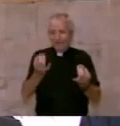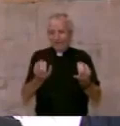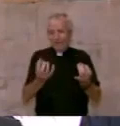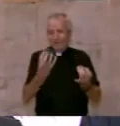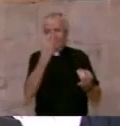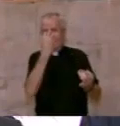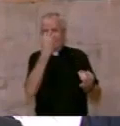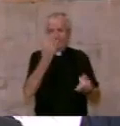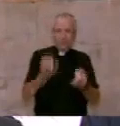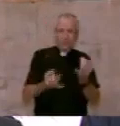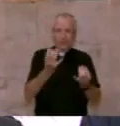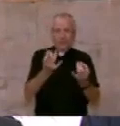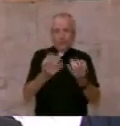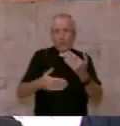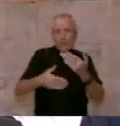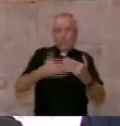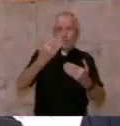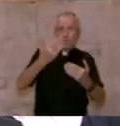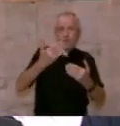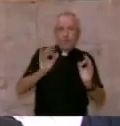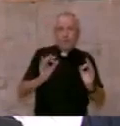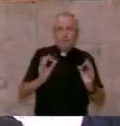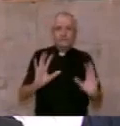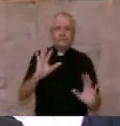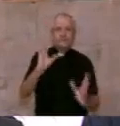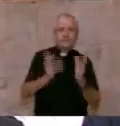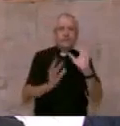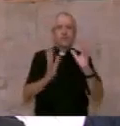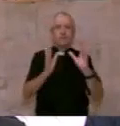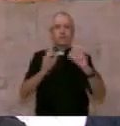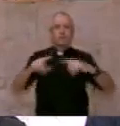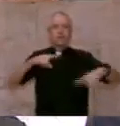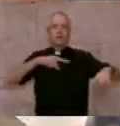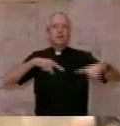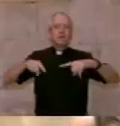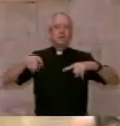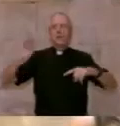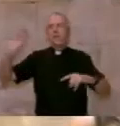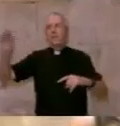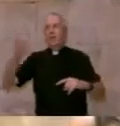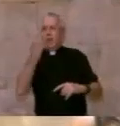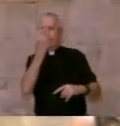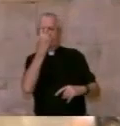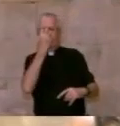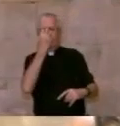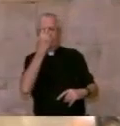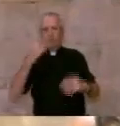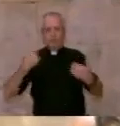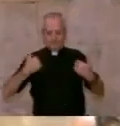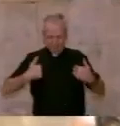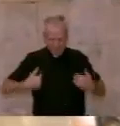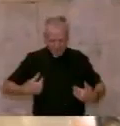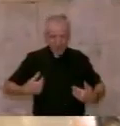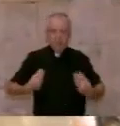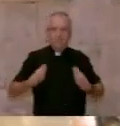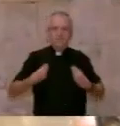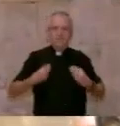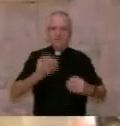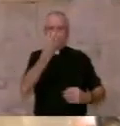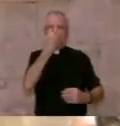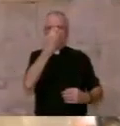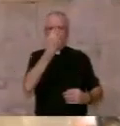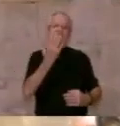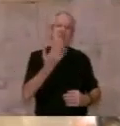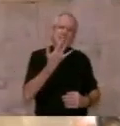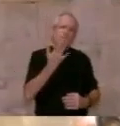la función, el circo se quemó. Entonces el director llamó al payaso, que estaba ya vestido de payaso, y le dijo,